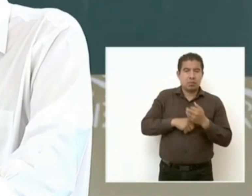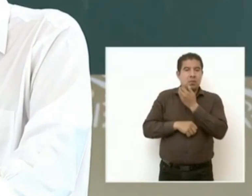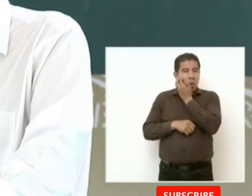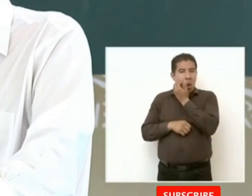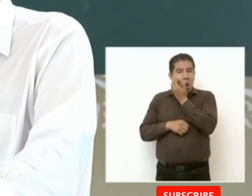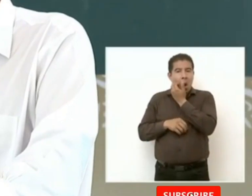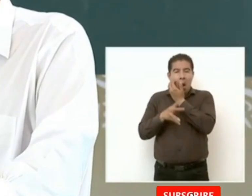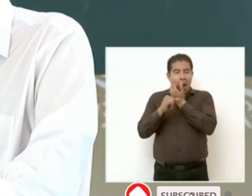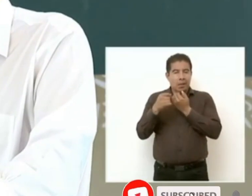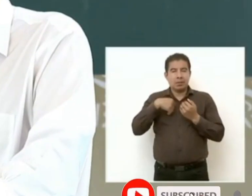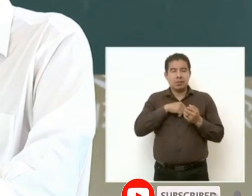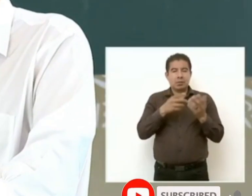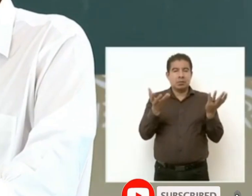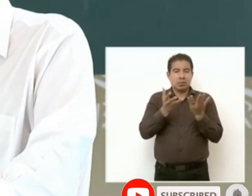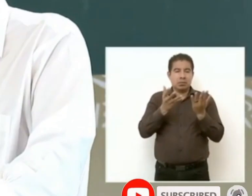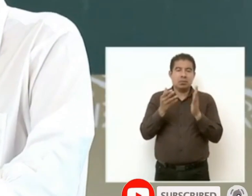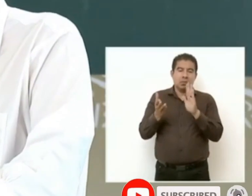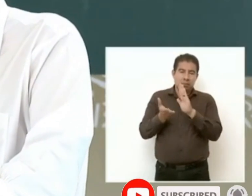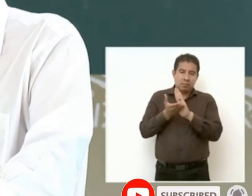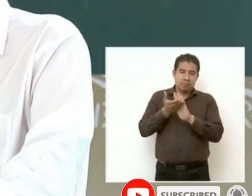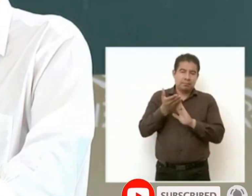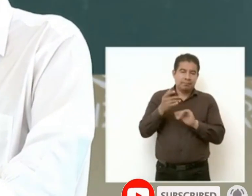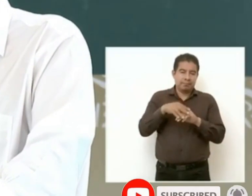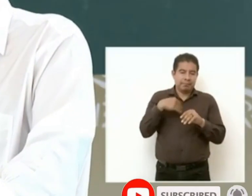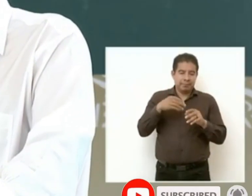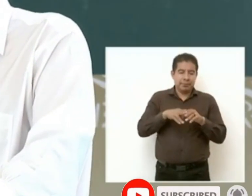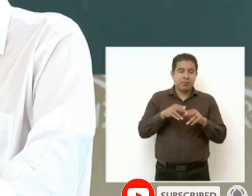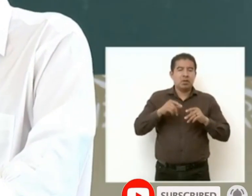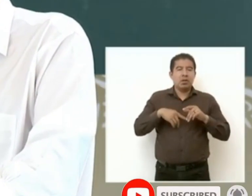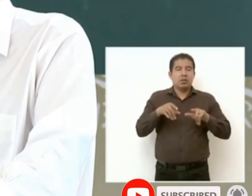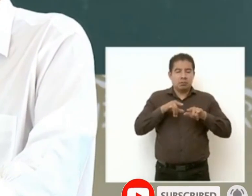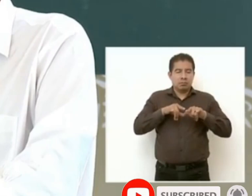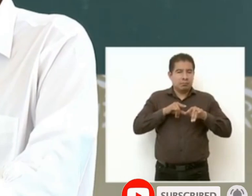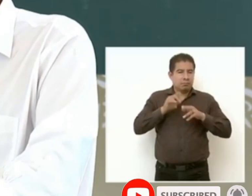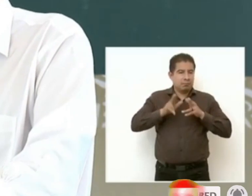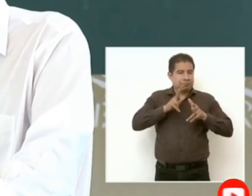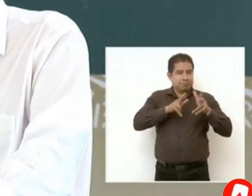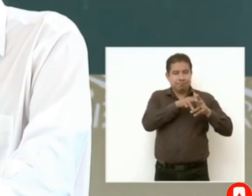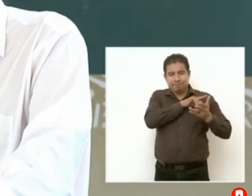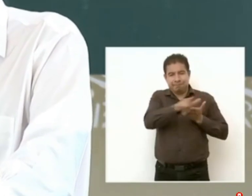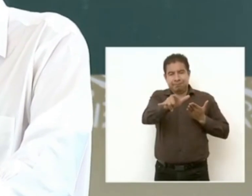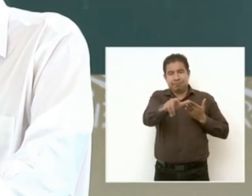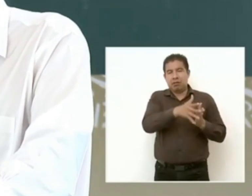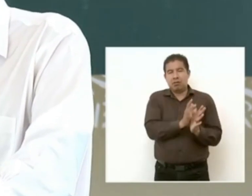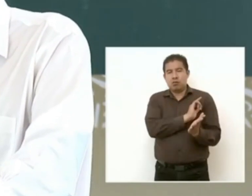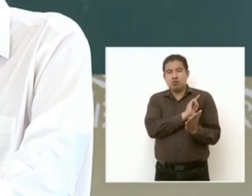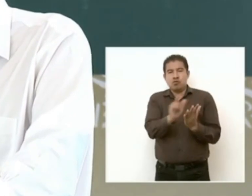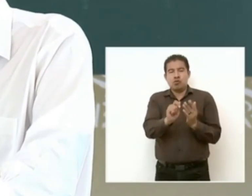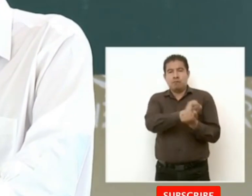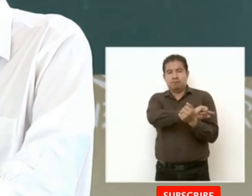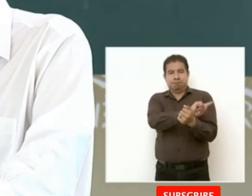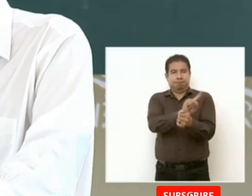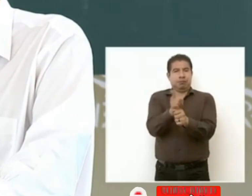Es lo que se está haciendo. Un tren que se va a desplazar a una velocidad de 160 kilómetros por